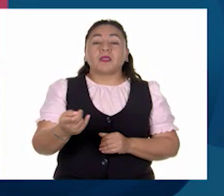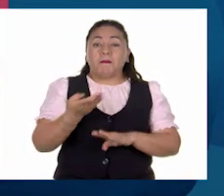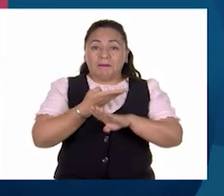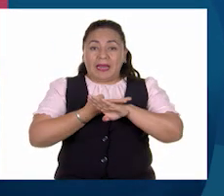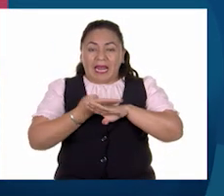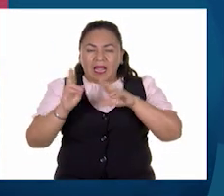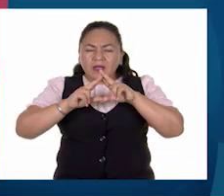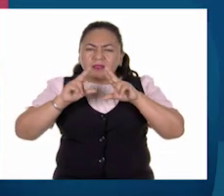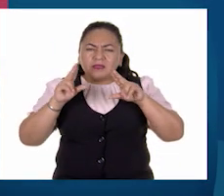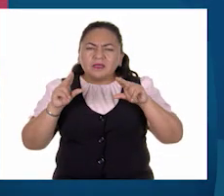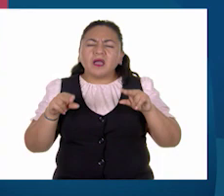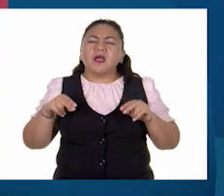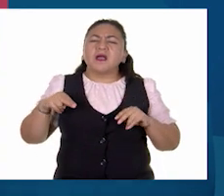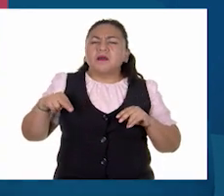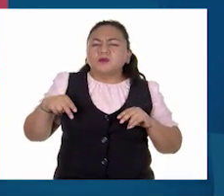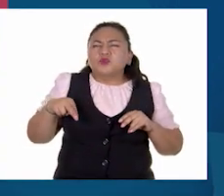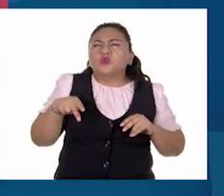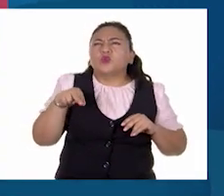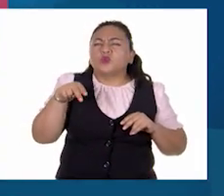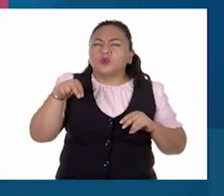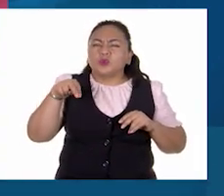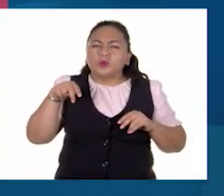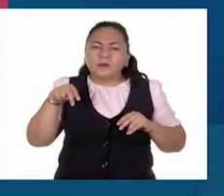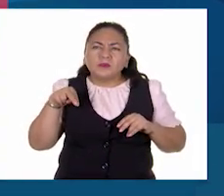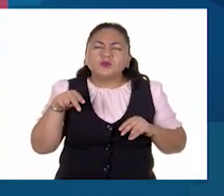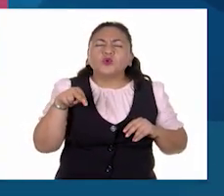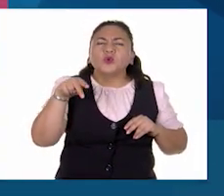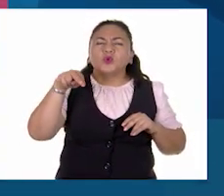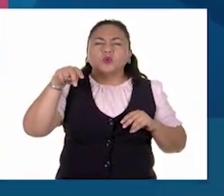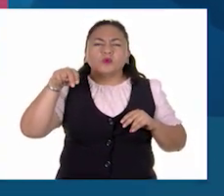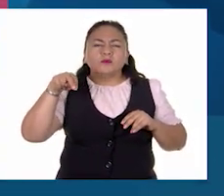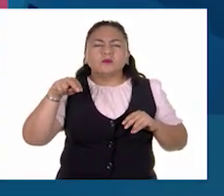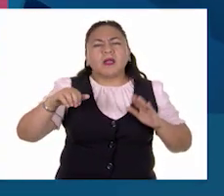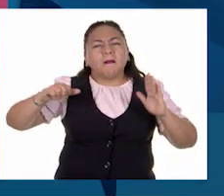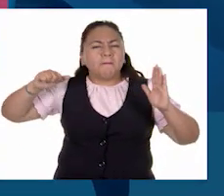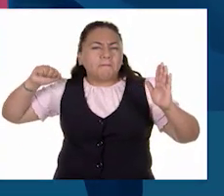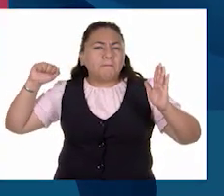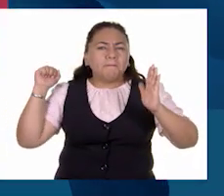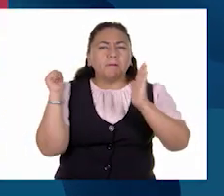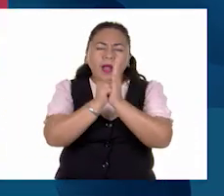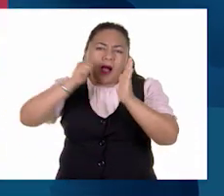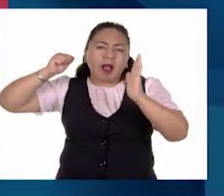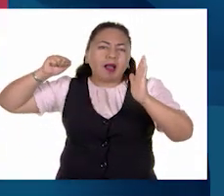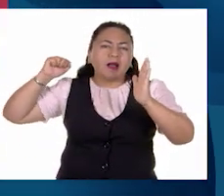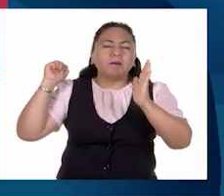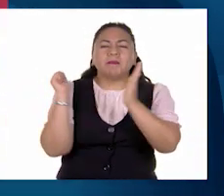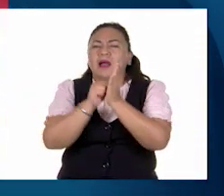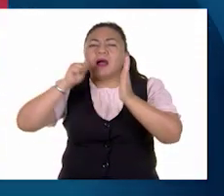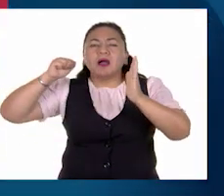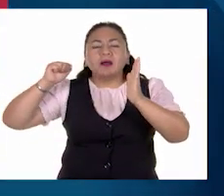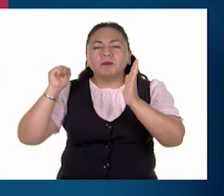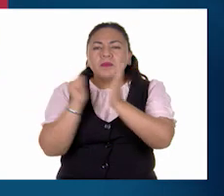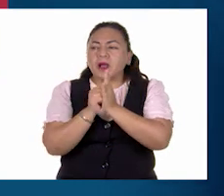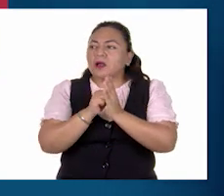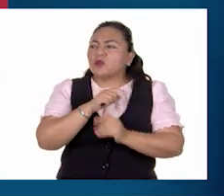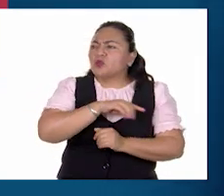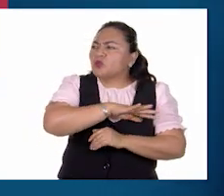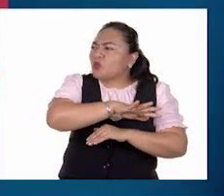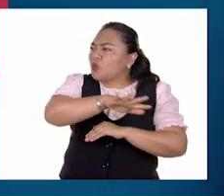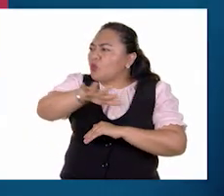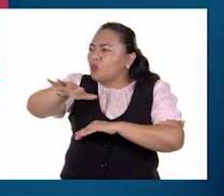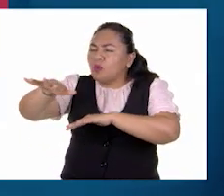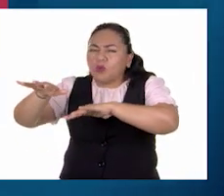Blancanieve sube y golpea atribulada. Todo sigue en el